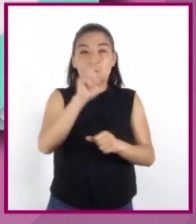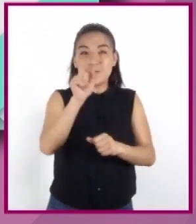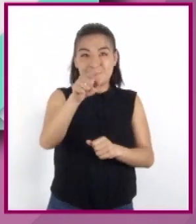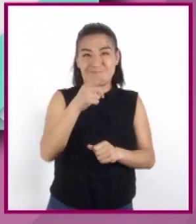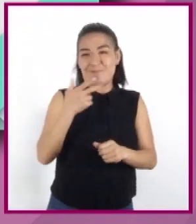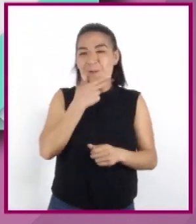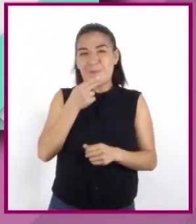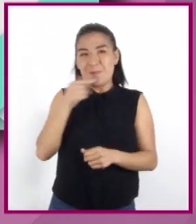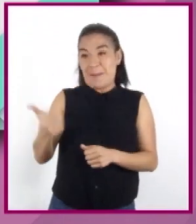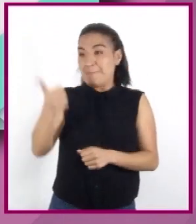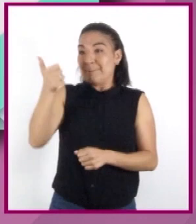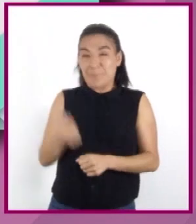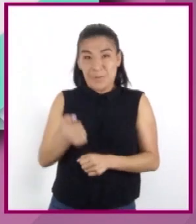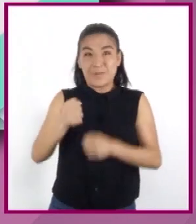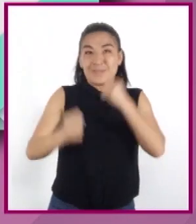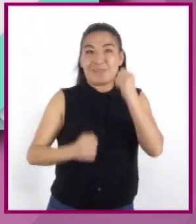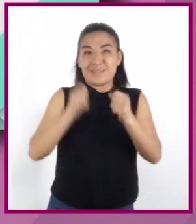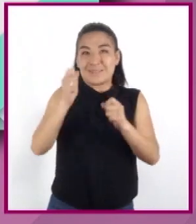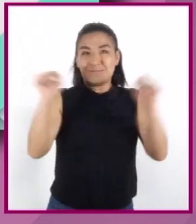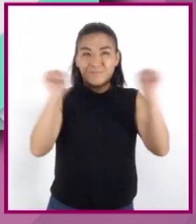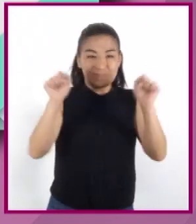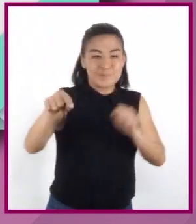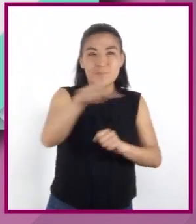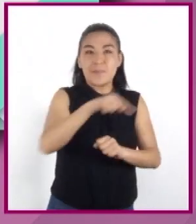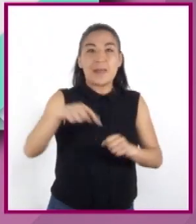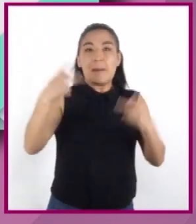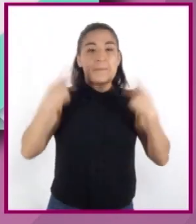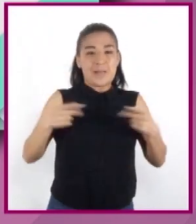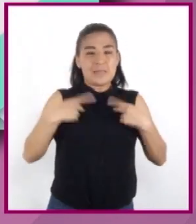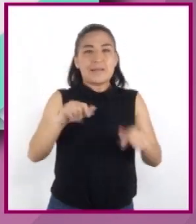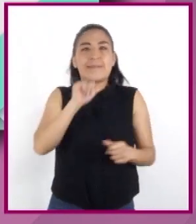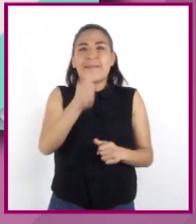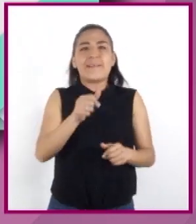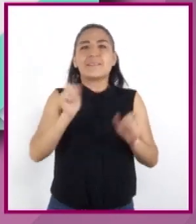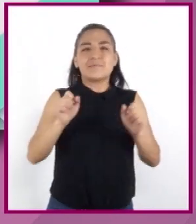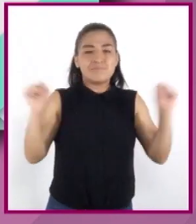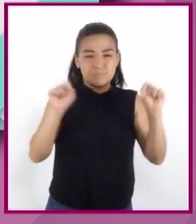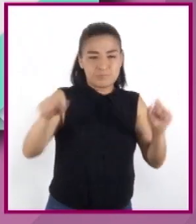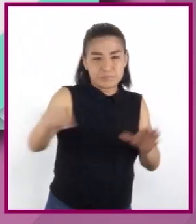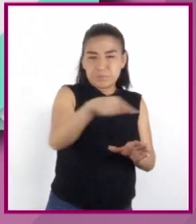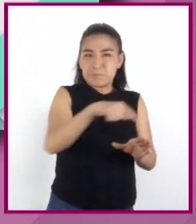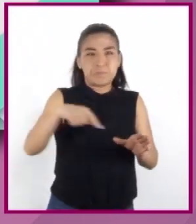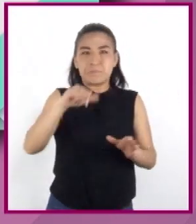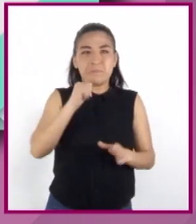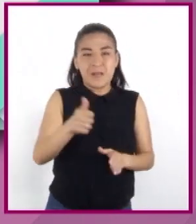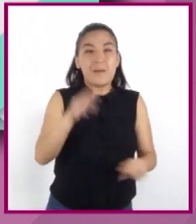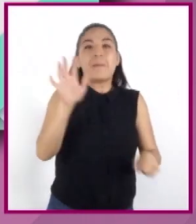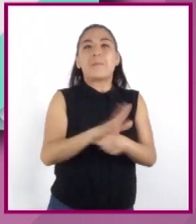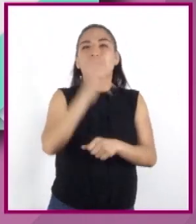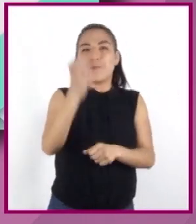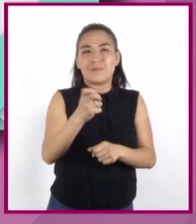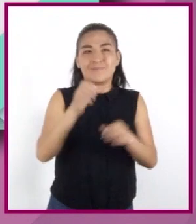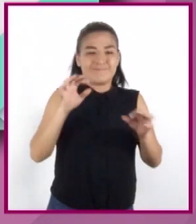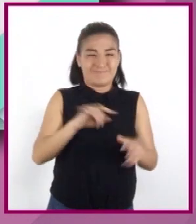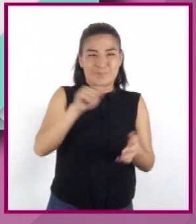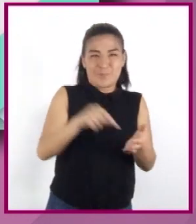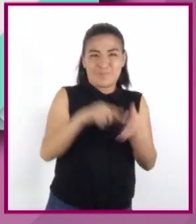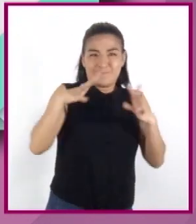observador toma su registro, esta persona no había avanzado un solo metro en el recorrido, por eso inicia en el origen.